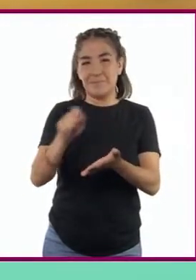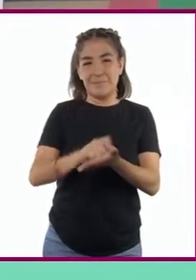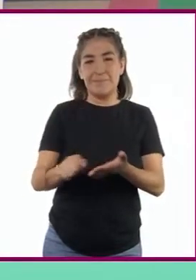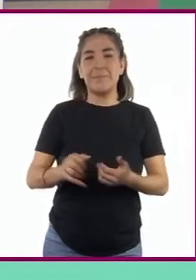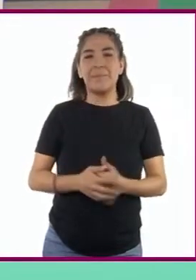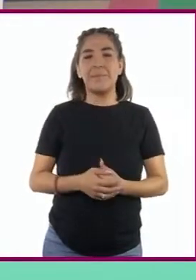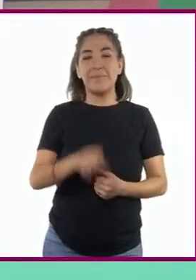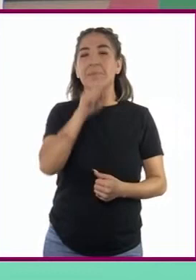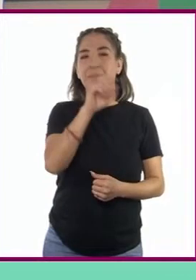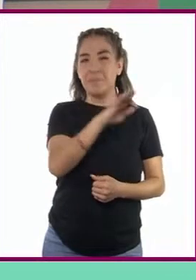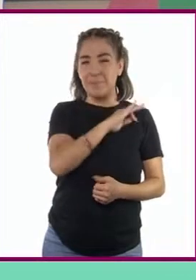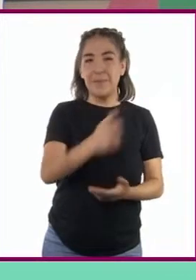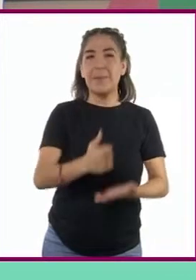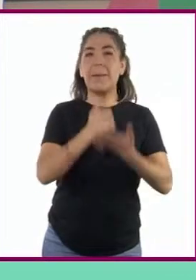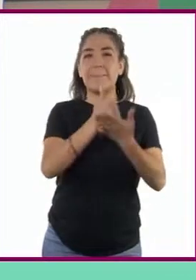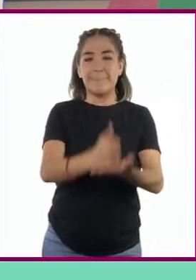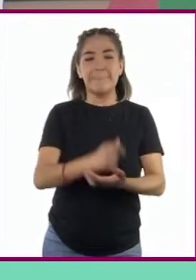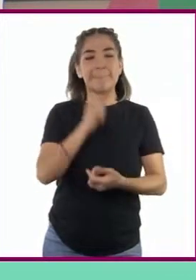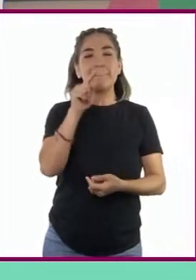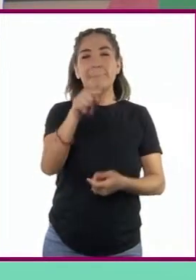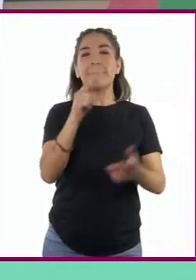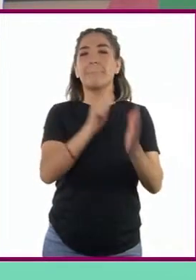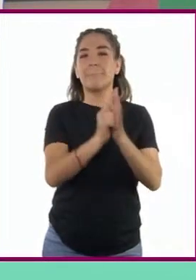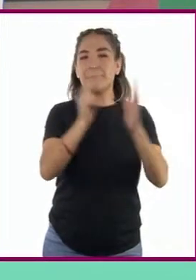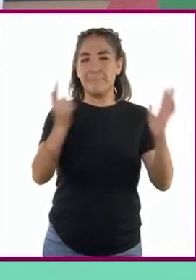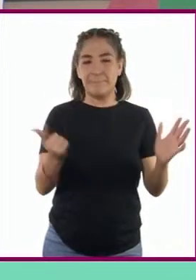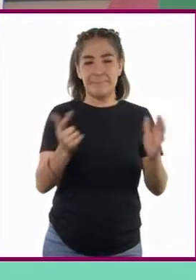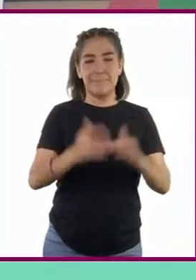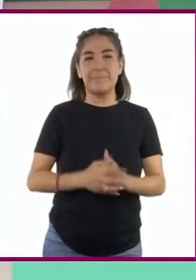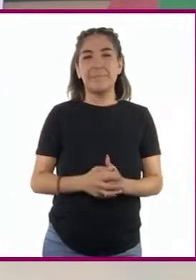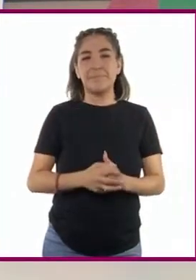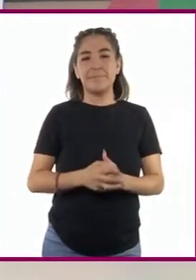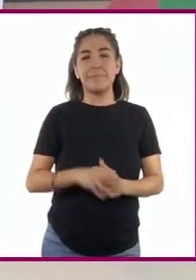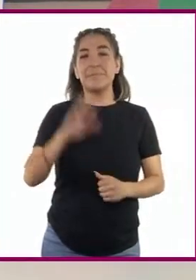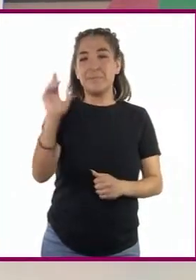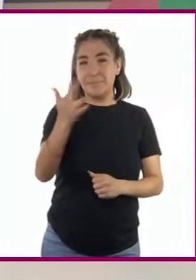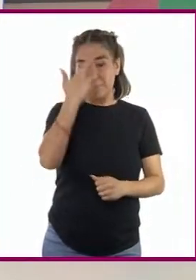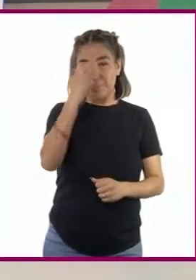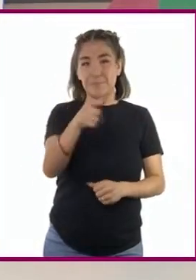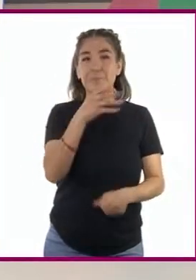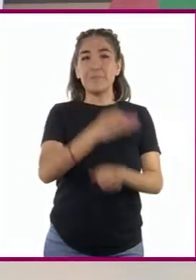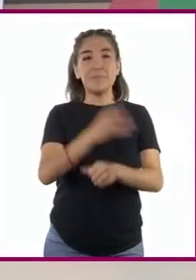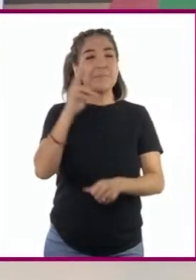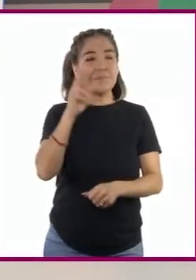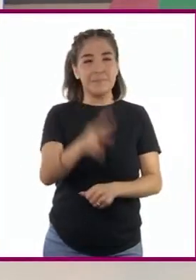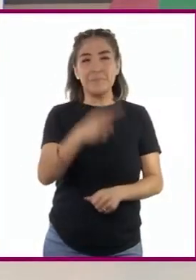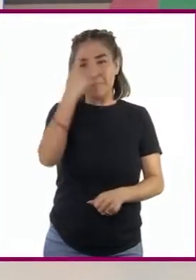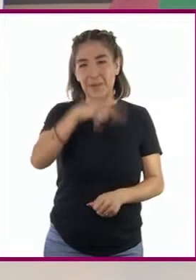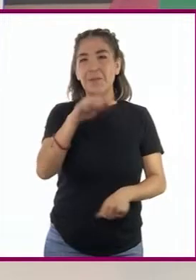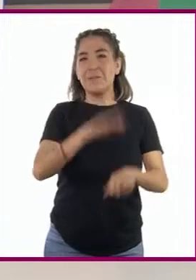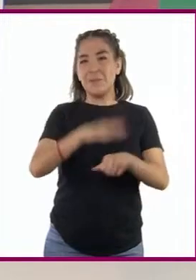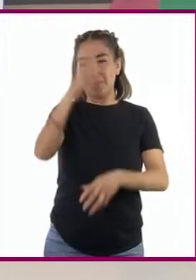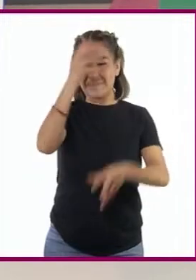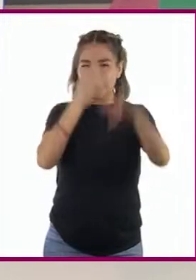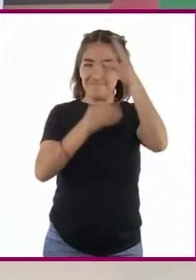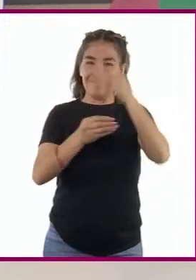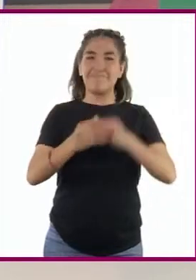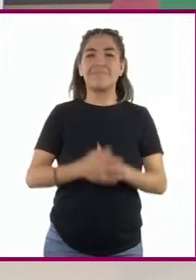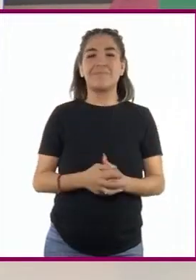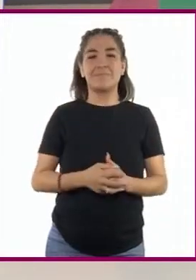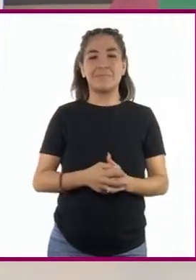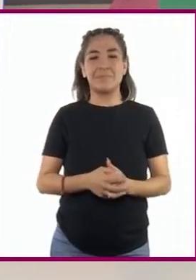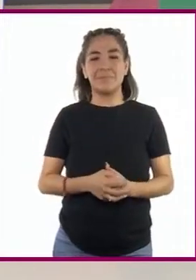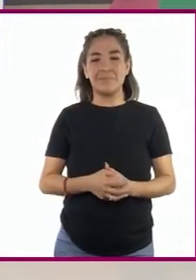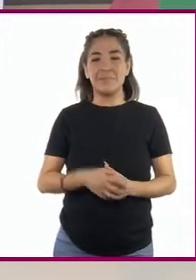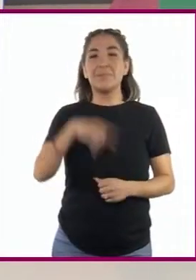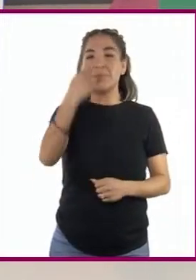notas. También podría ayudarles tener a la mano su libro de texto. Recuerden que todo lo que vean es para reforzar su conocimiento,